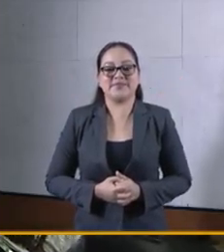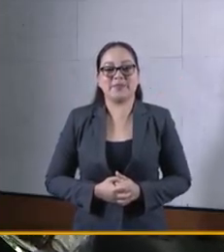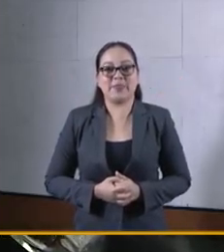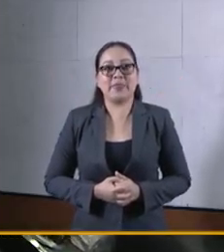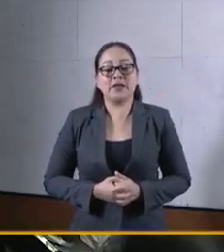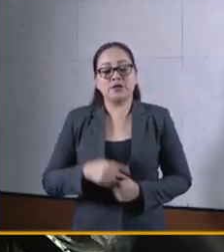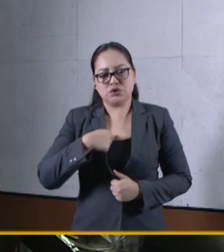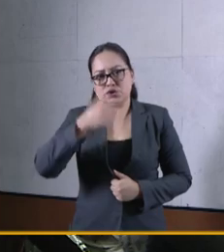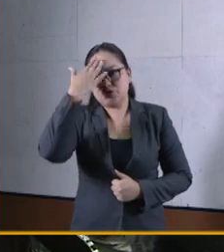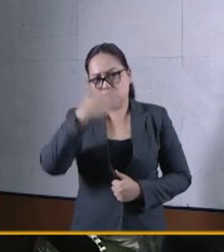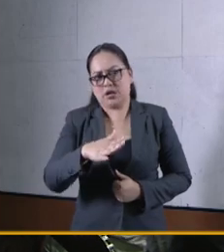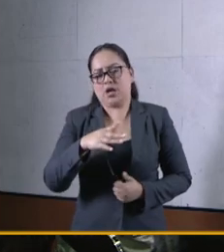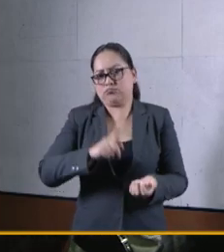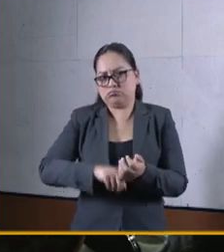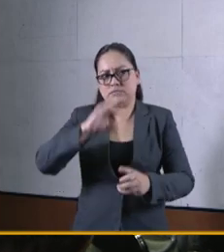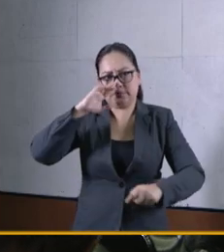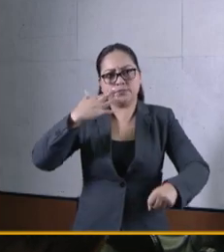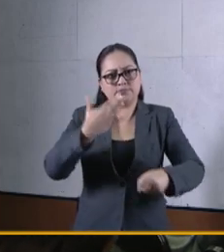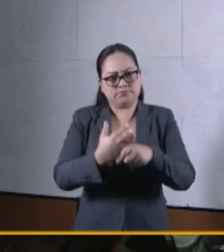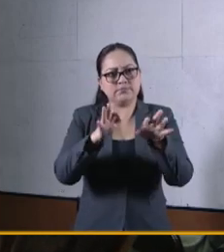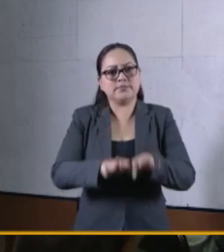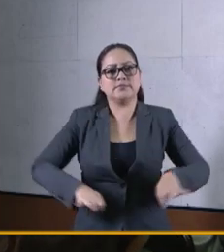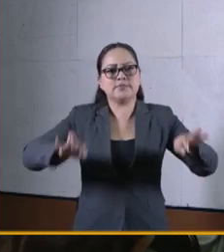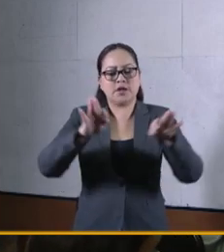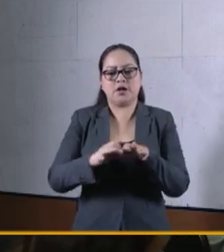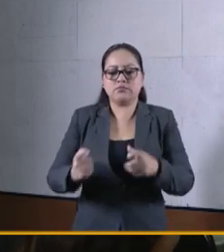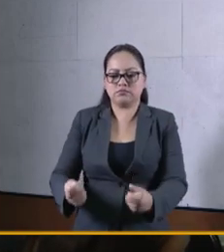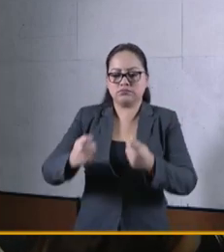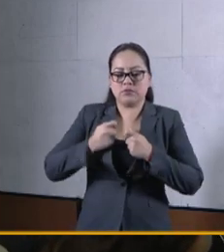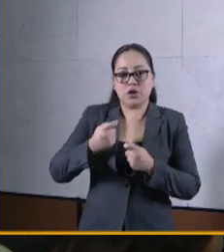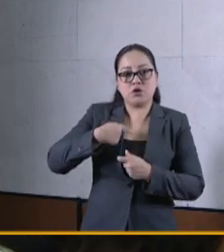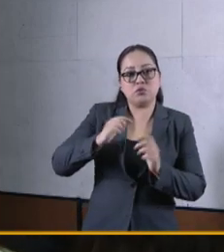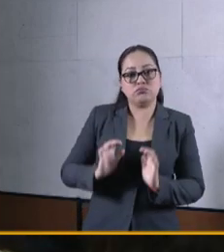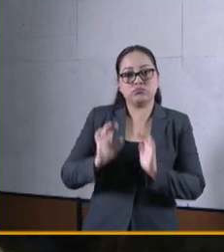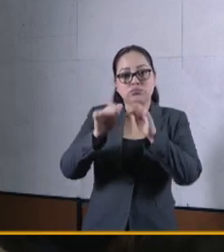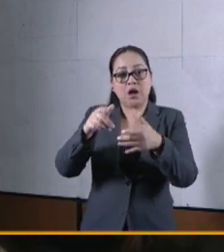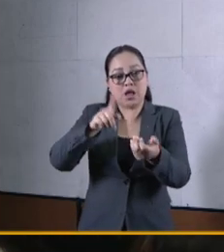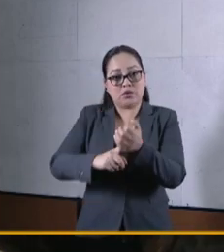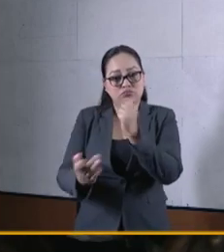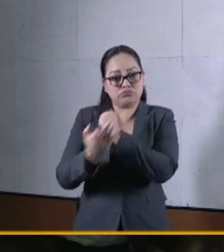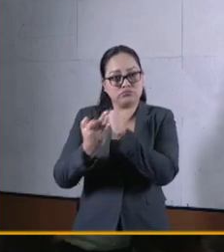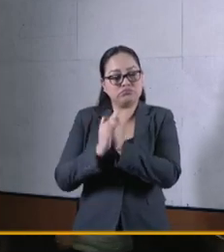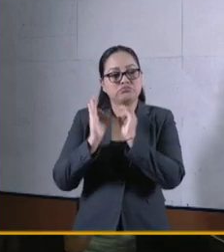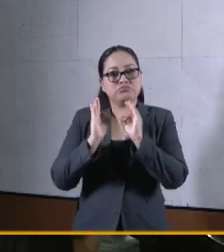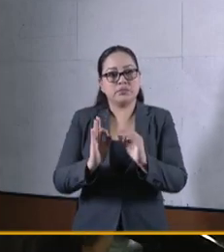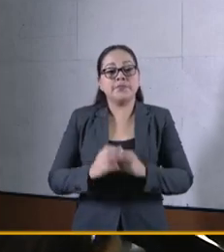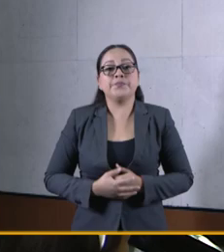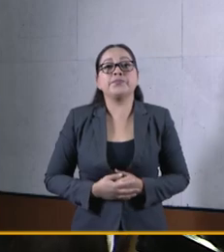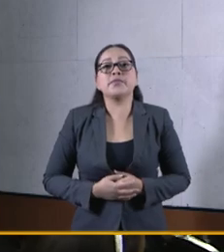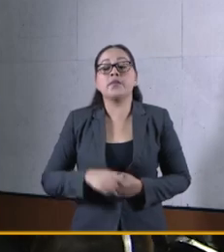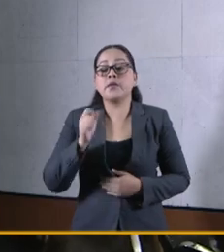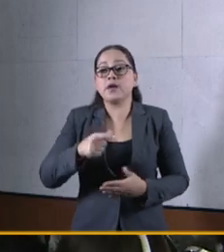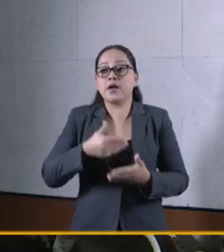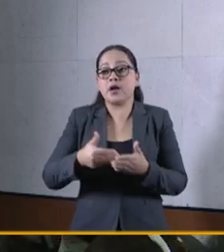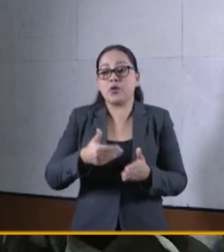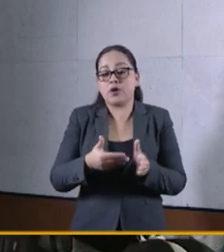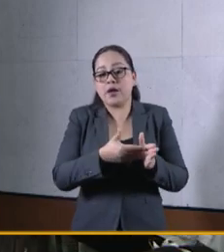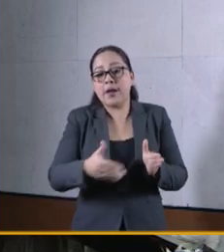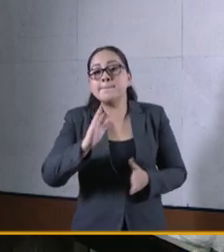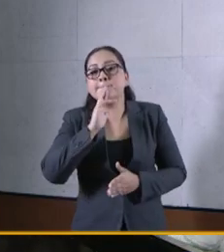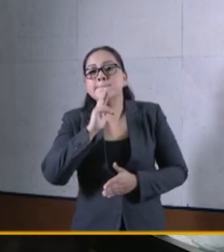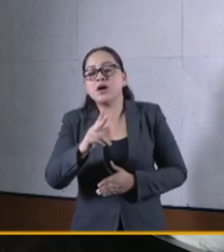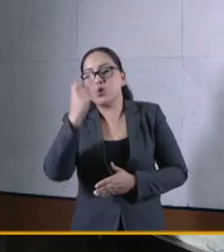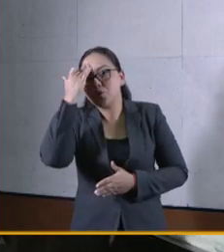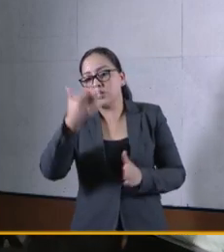soy consciente de la gran responsabilidad y de los beneficios que ello conlleva estamos viviendo los mejores años de nuestra vida